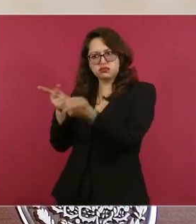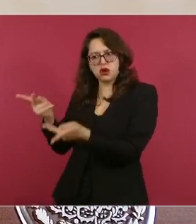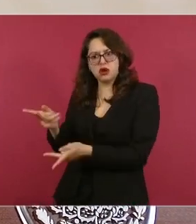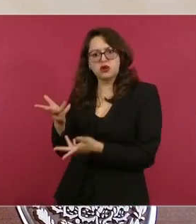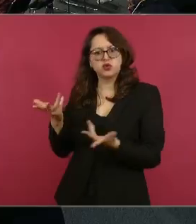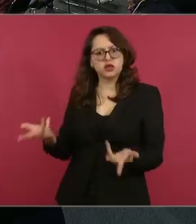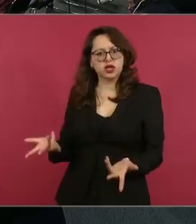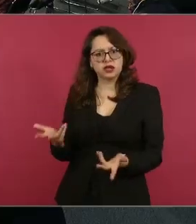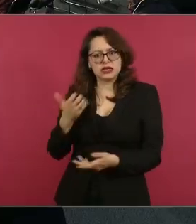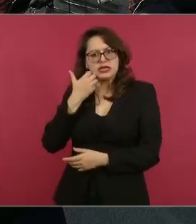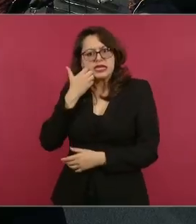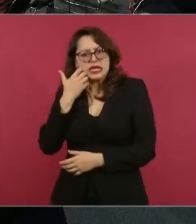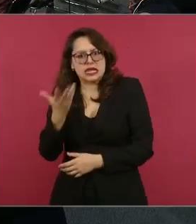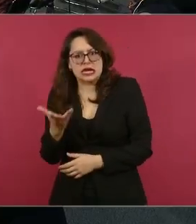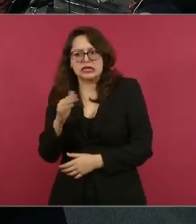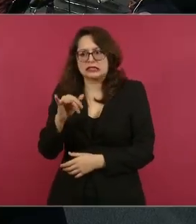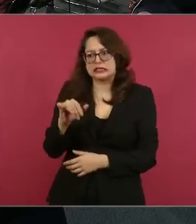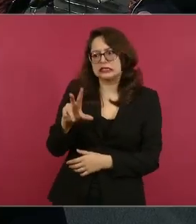ciudadana,